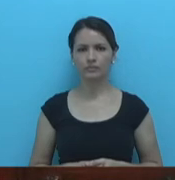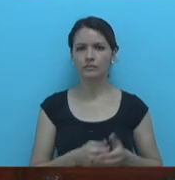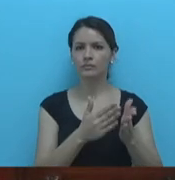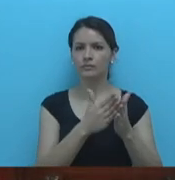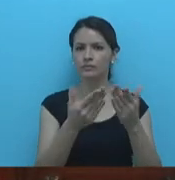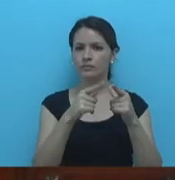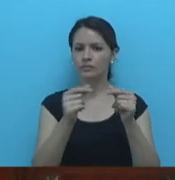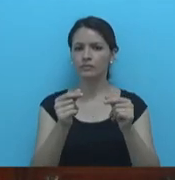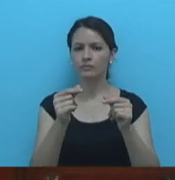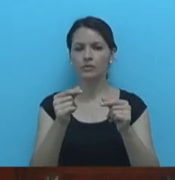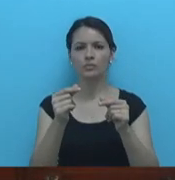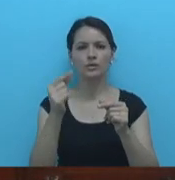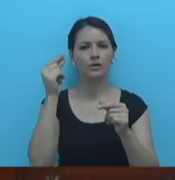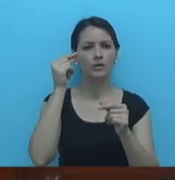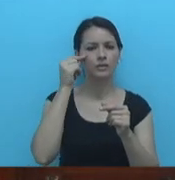Expediente número